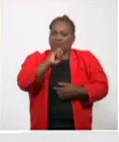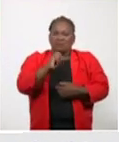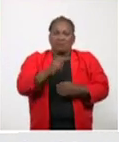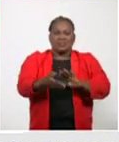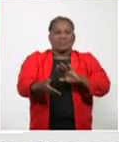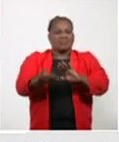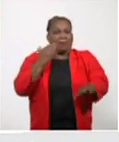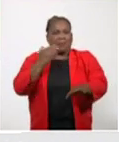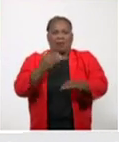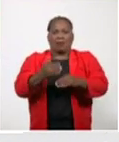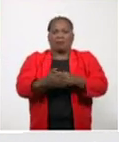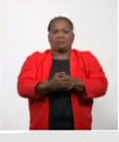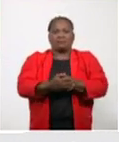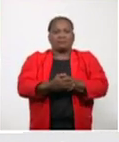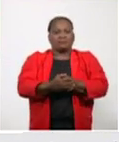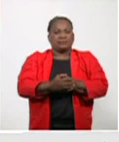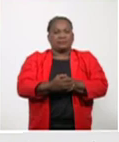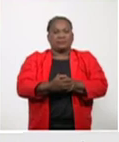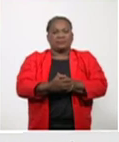reanimación.